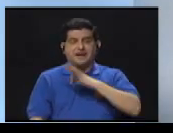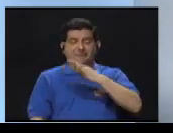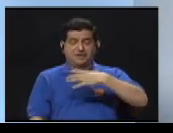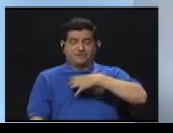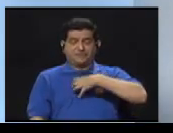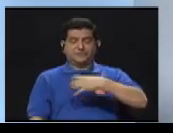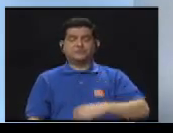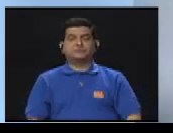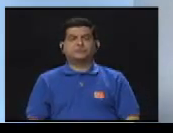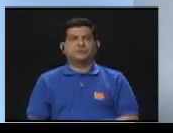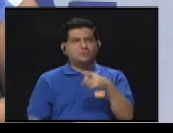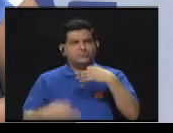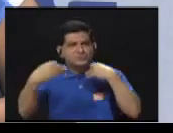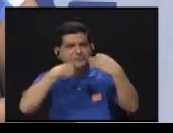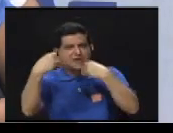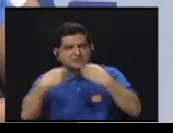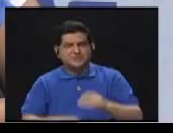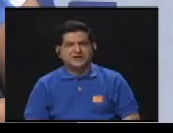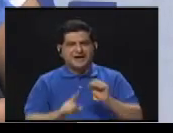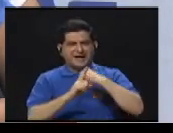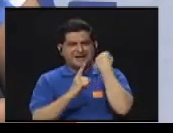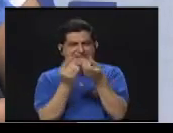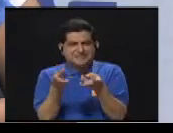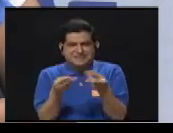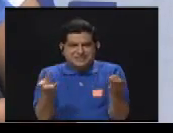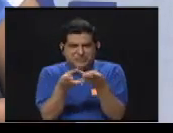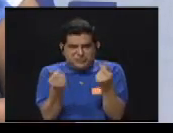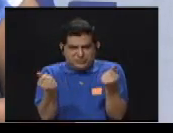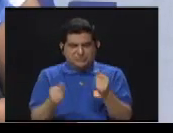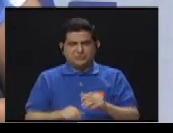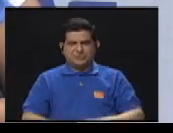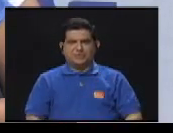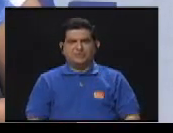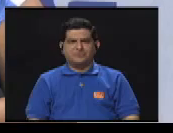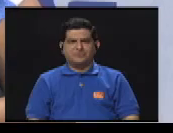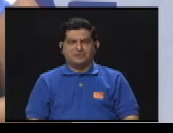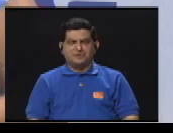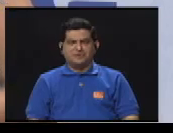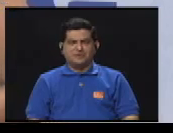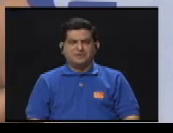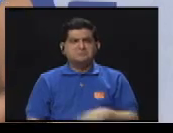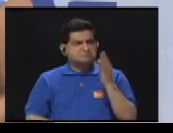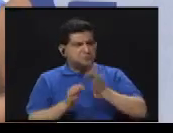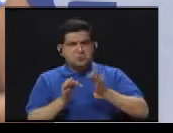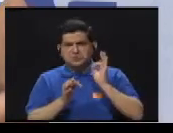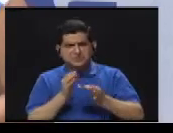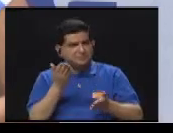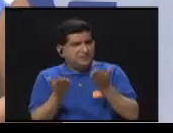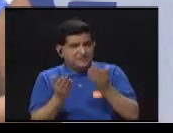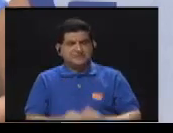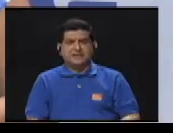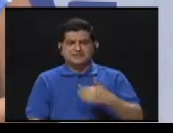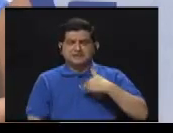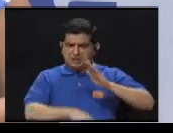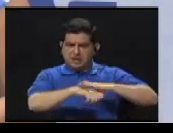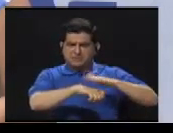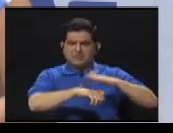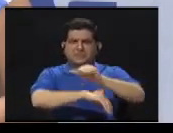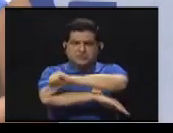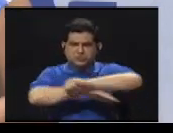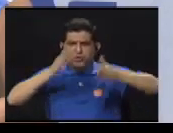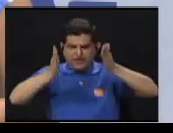favor. Nos contaste que las condiciones de producción, digamos, fueron relativamente sencillas en cuanto que tuvieron el permiso